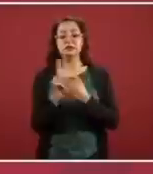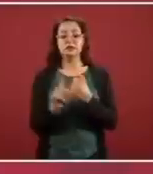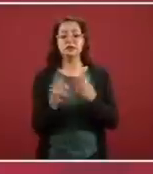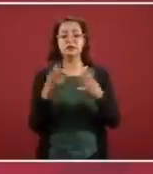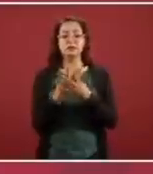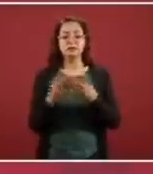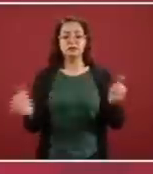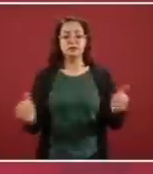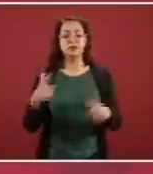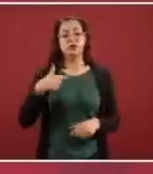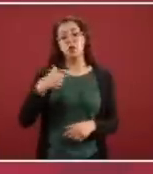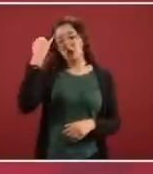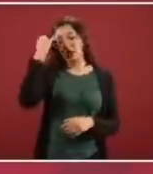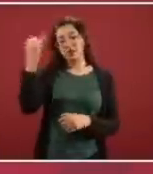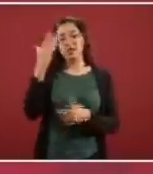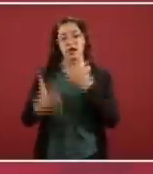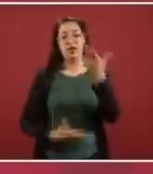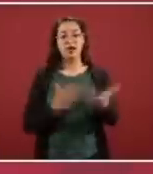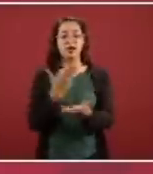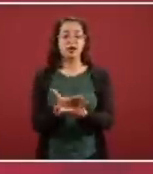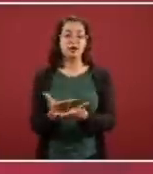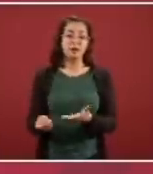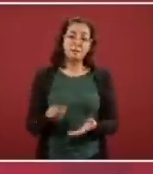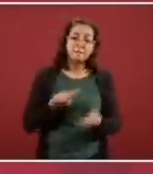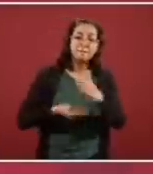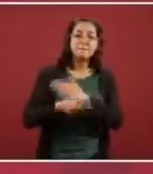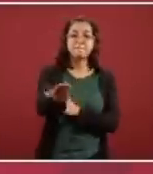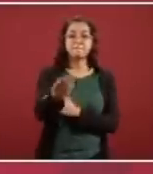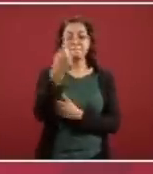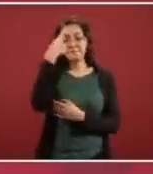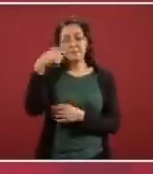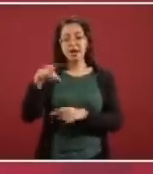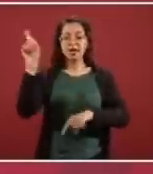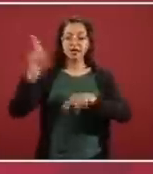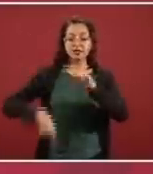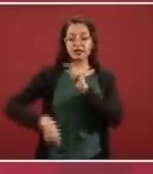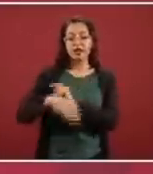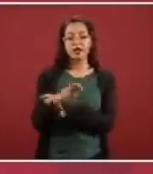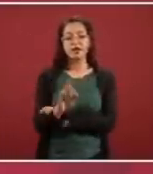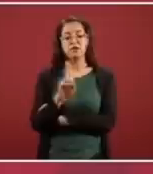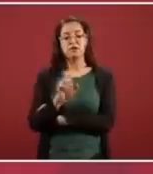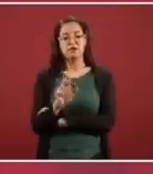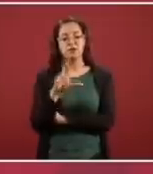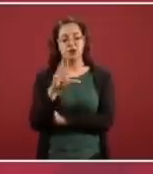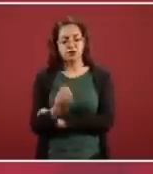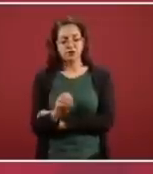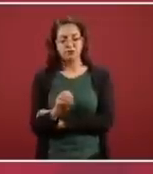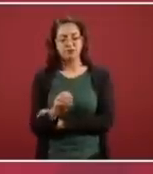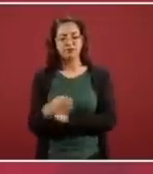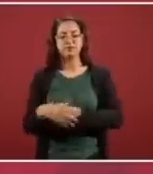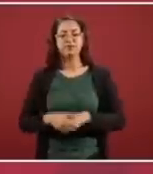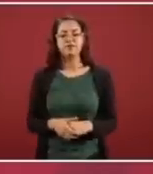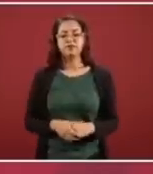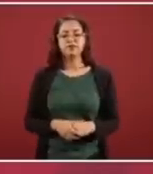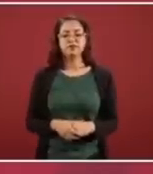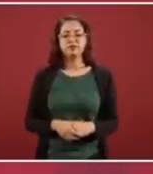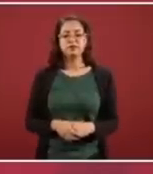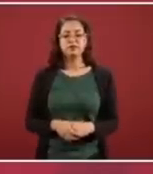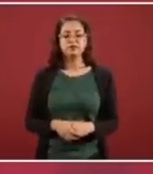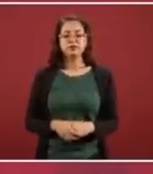envié una iniciativa con este propósito para quitar el fuero